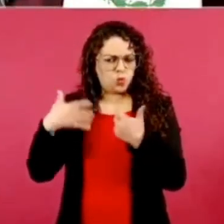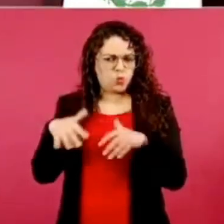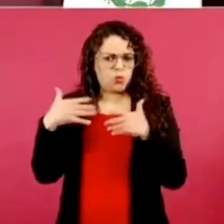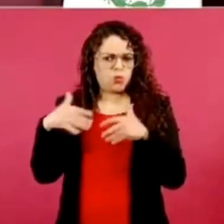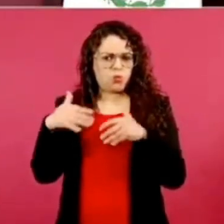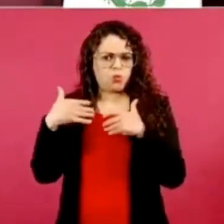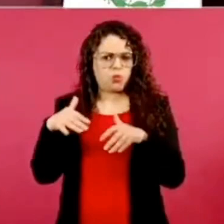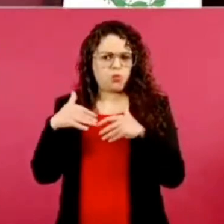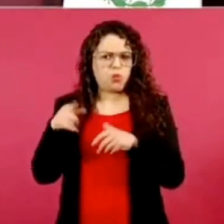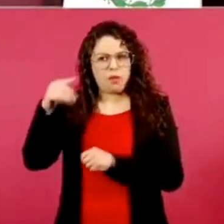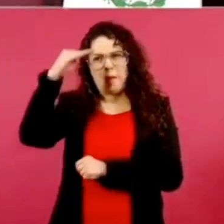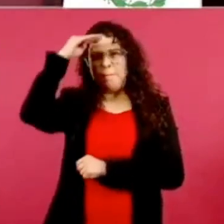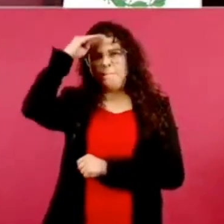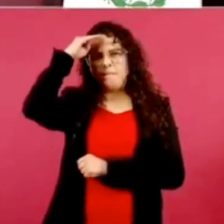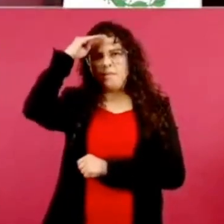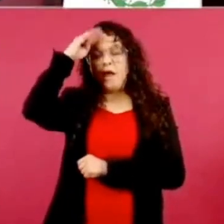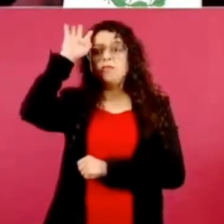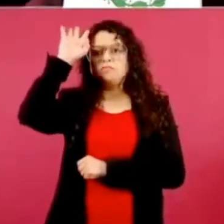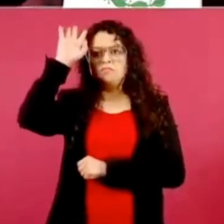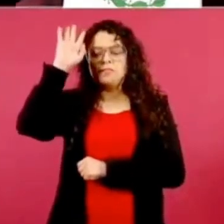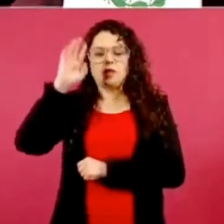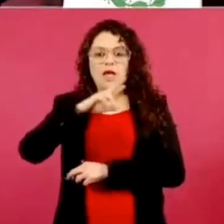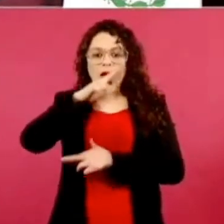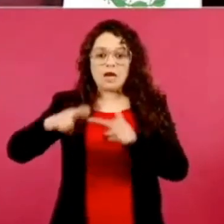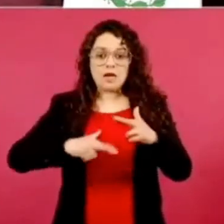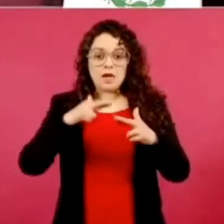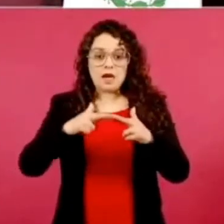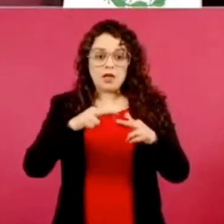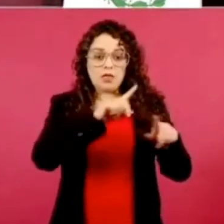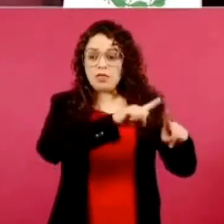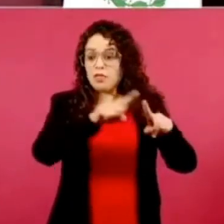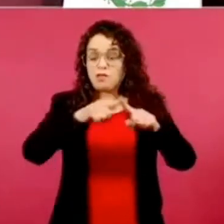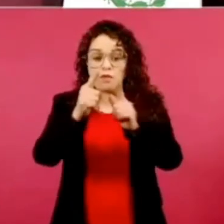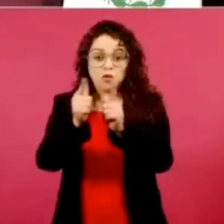reagrupa a todos los partidos regionales que existían